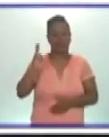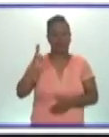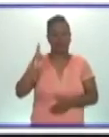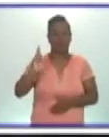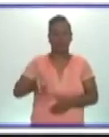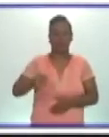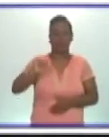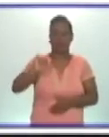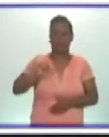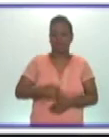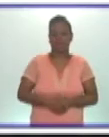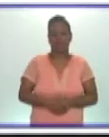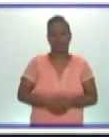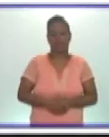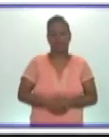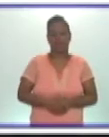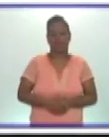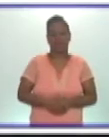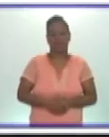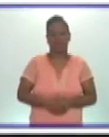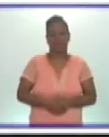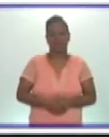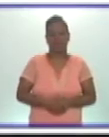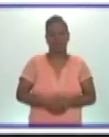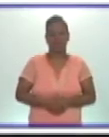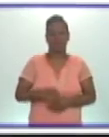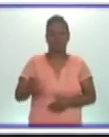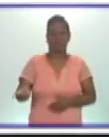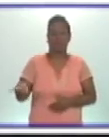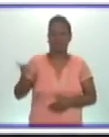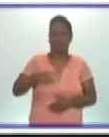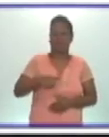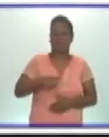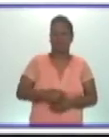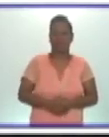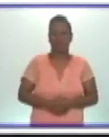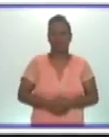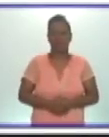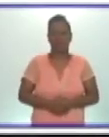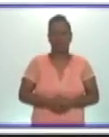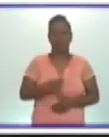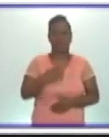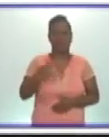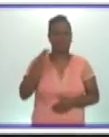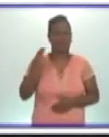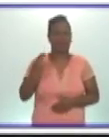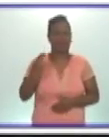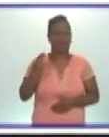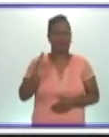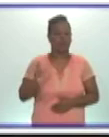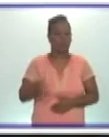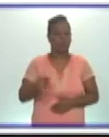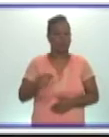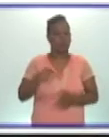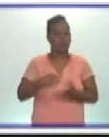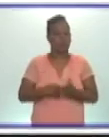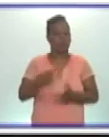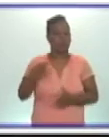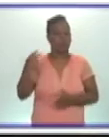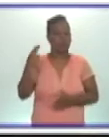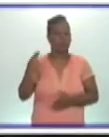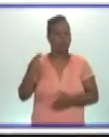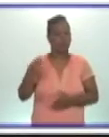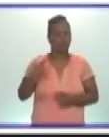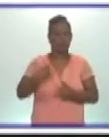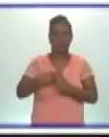término. Multiplicamos los coeficientes. Menos 2 por menos 2, más